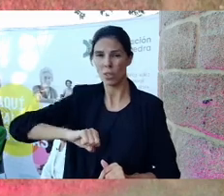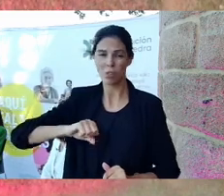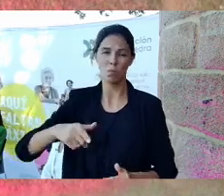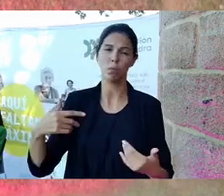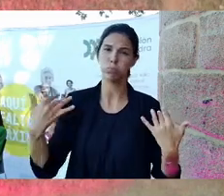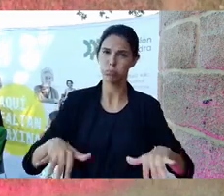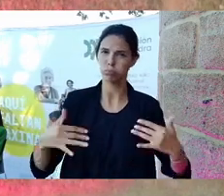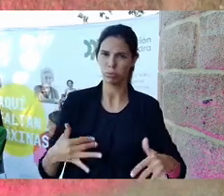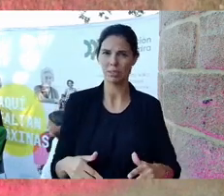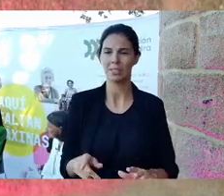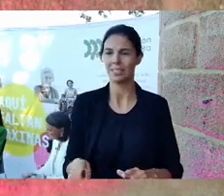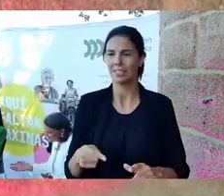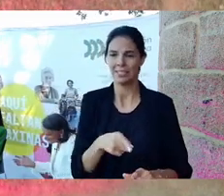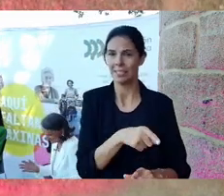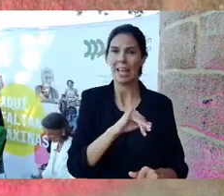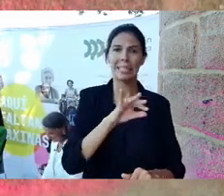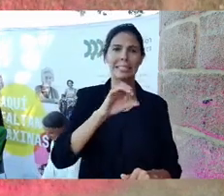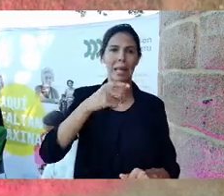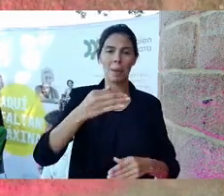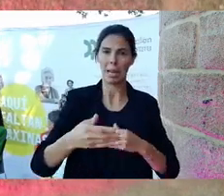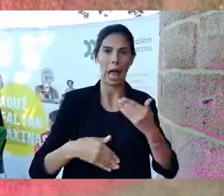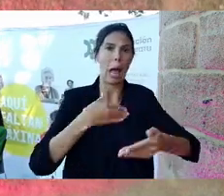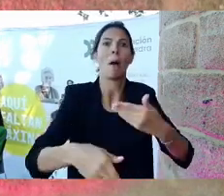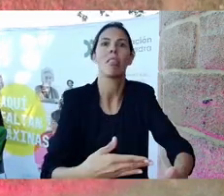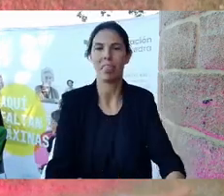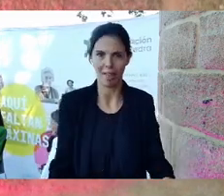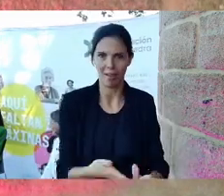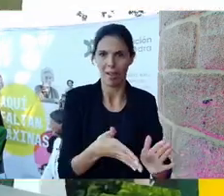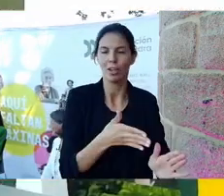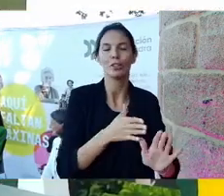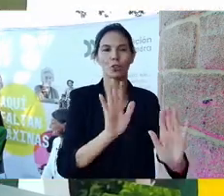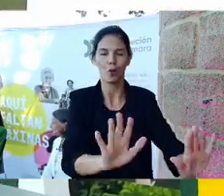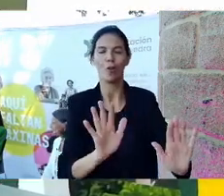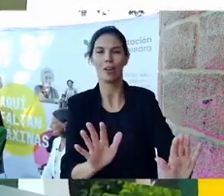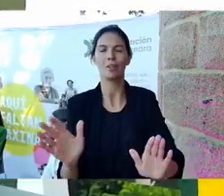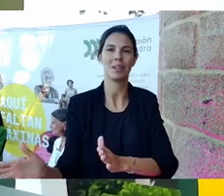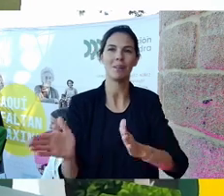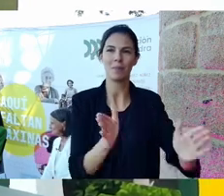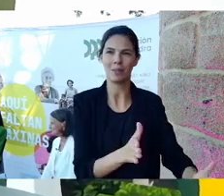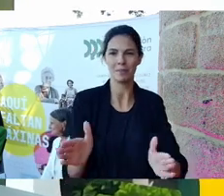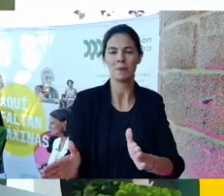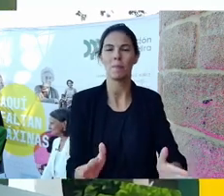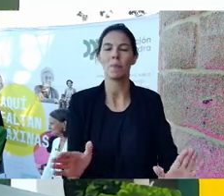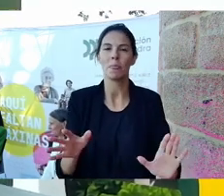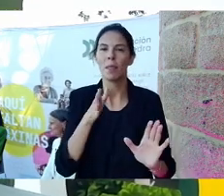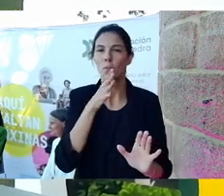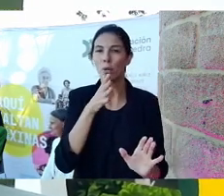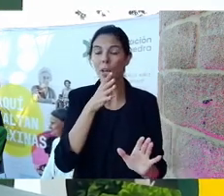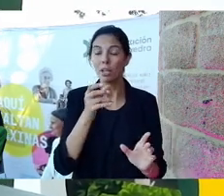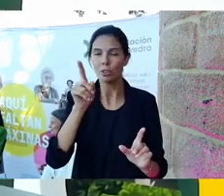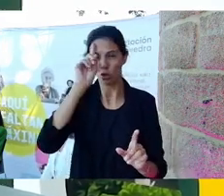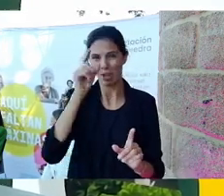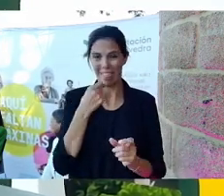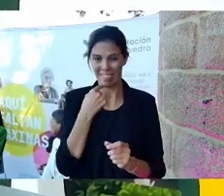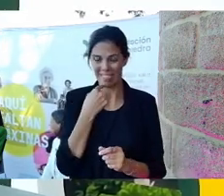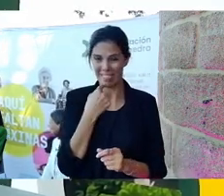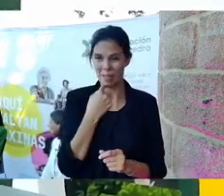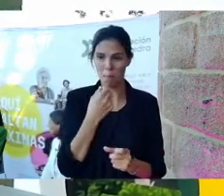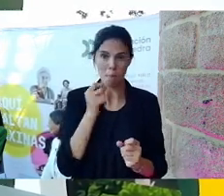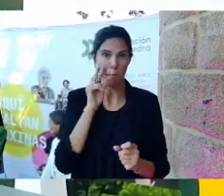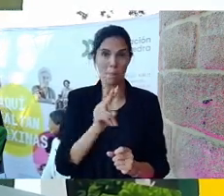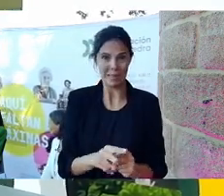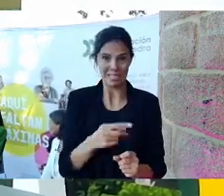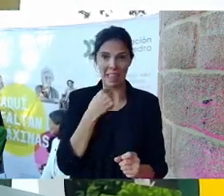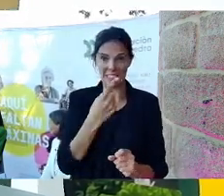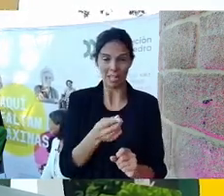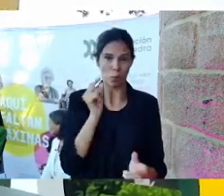madre mía. Isabel avanza a toda velocidad y llevo haciendo los flashbacks, porque no sé si te reparaste en